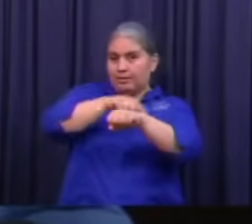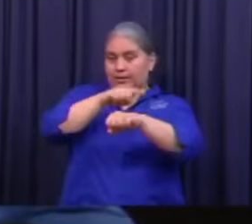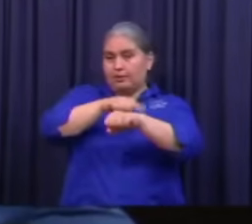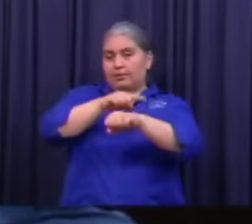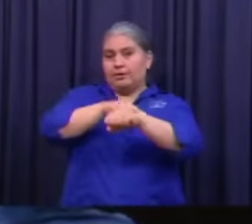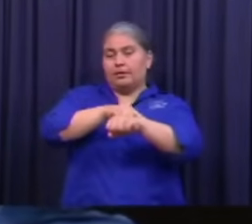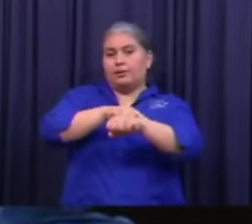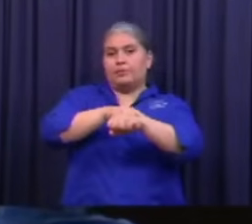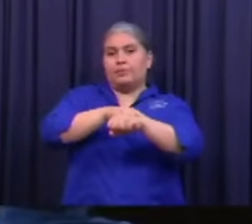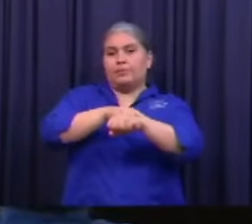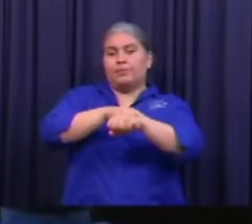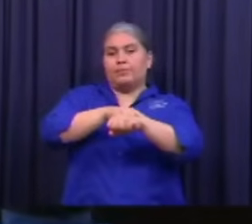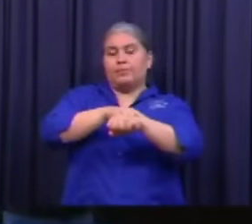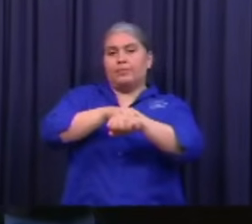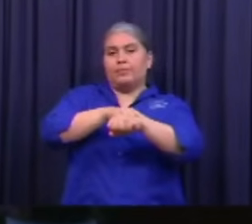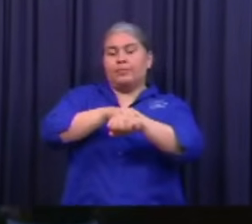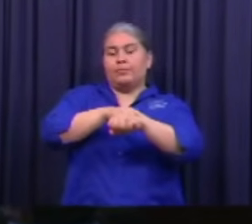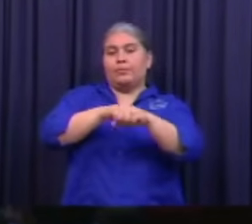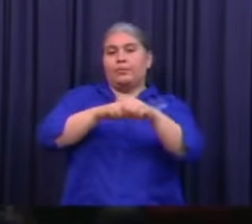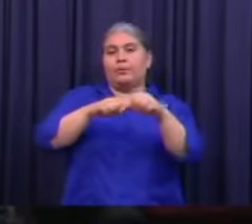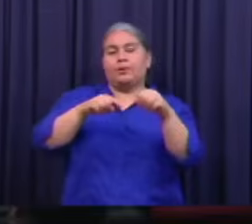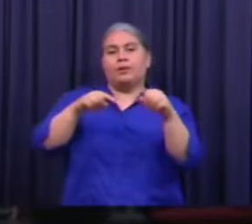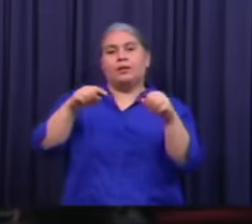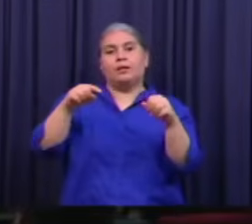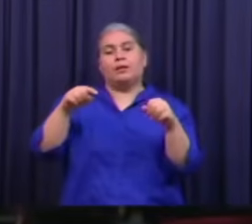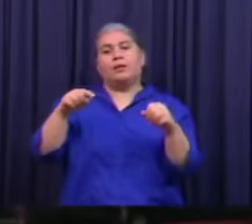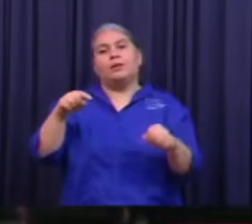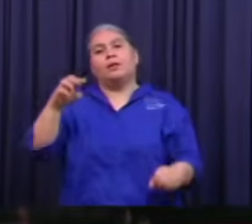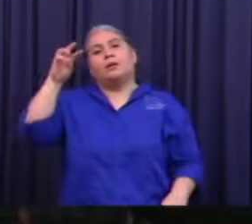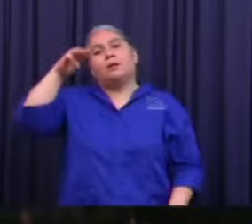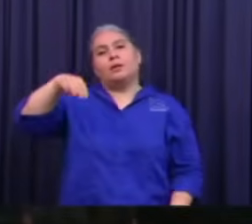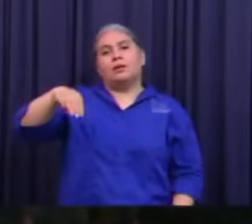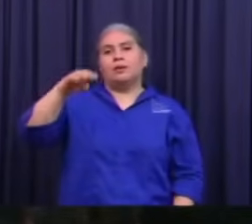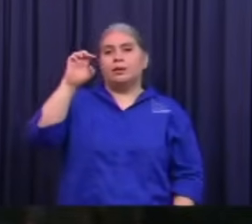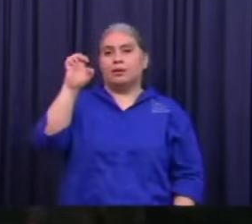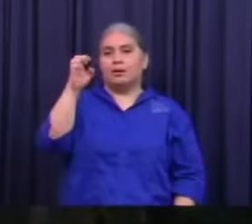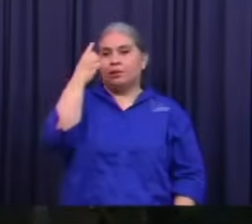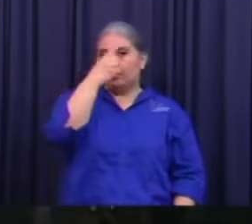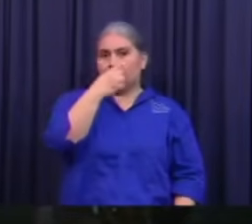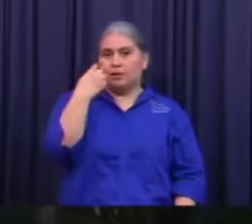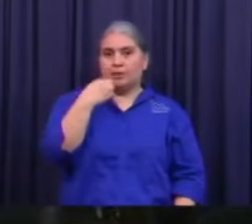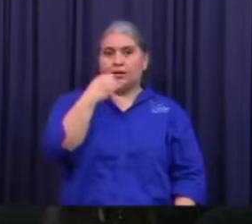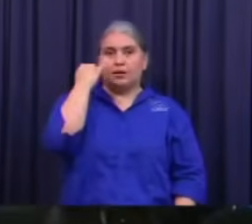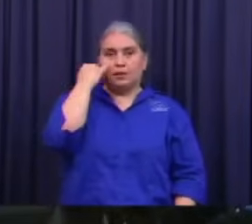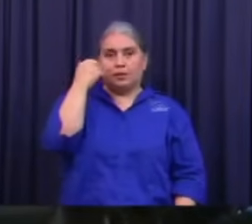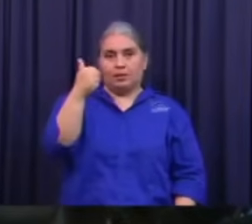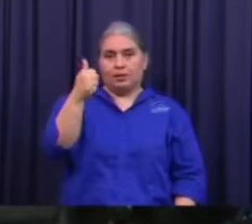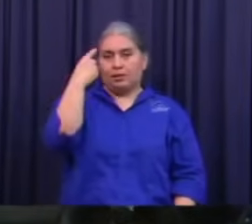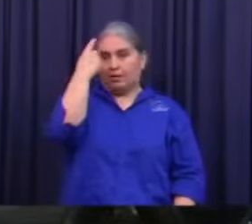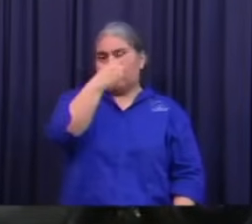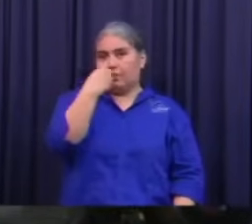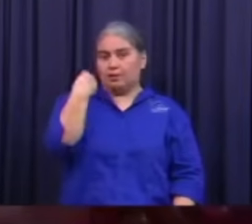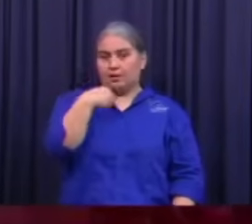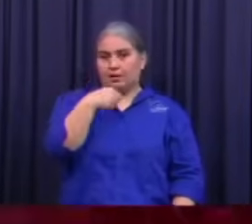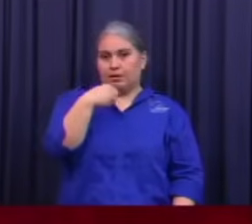habrá 7 semanas habrá 7 semanas y 62